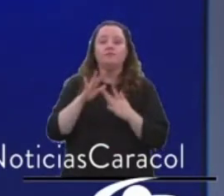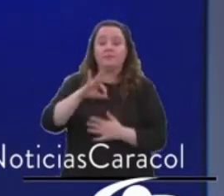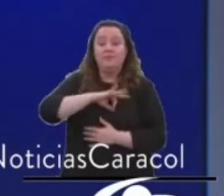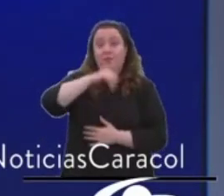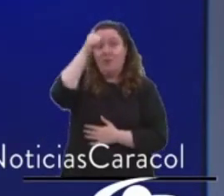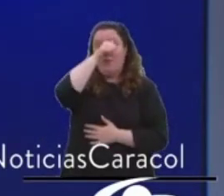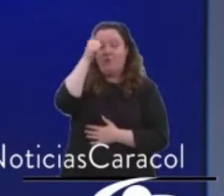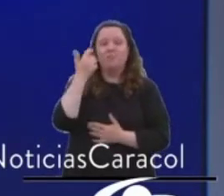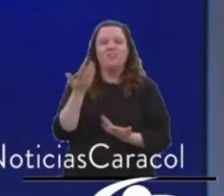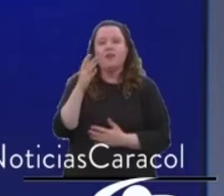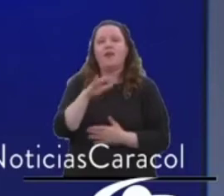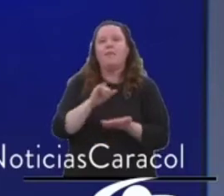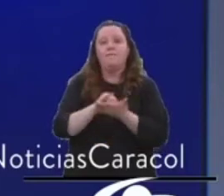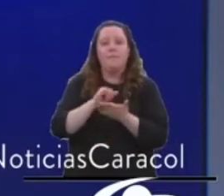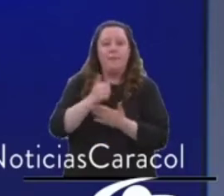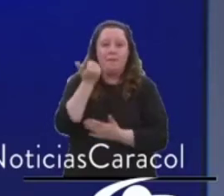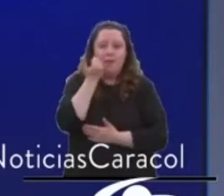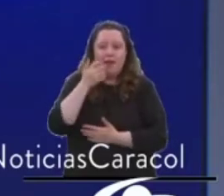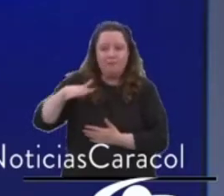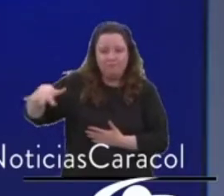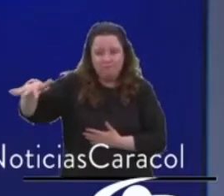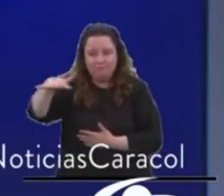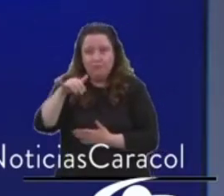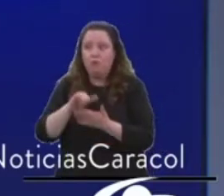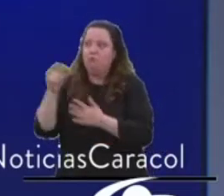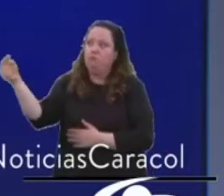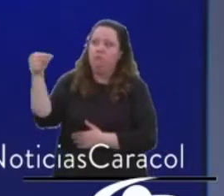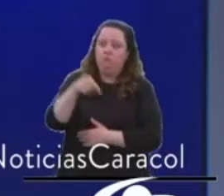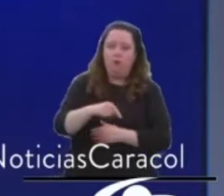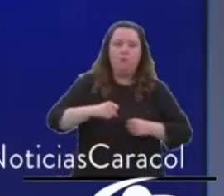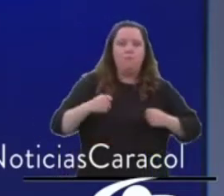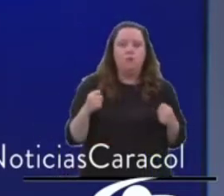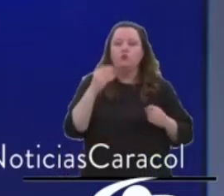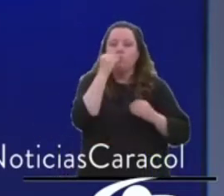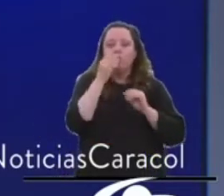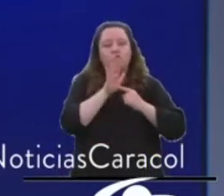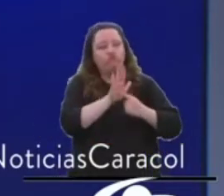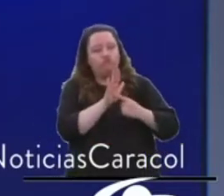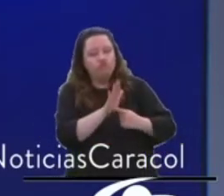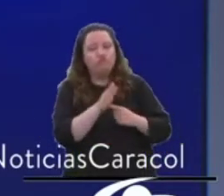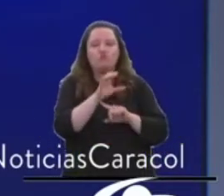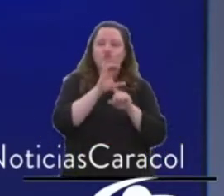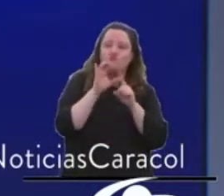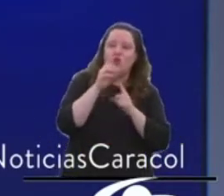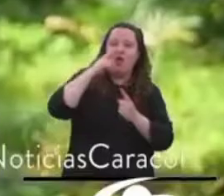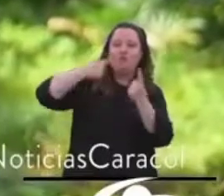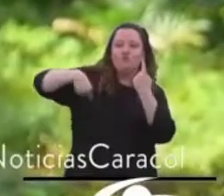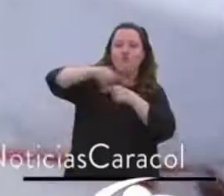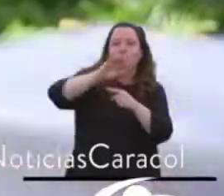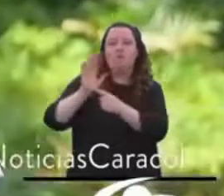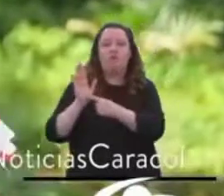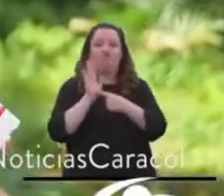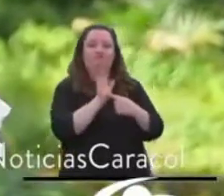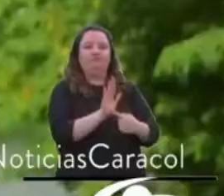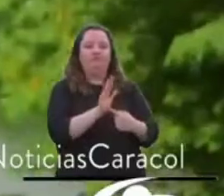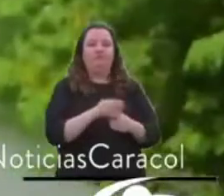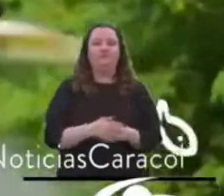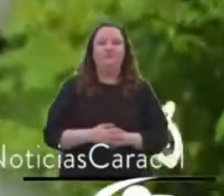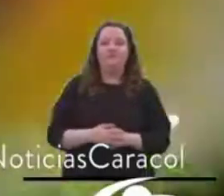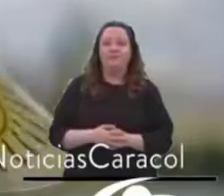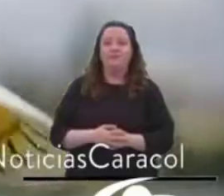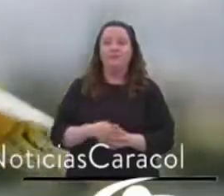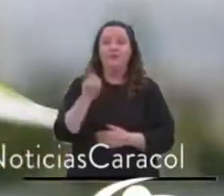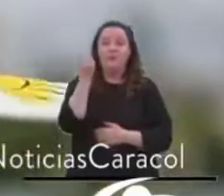semana es para Barranca Bermeja, que llegó a la capital con una muestra de gastronomía, cultura y turismo. Y lo más importante,